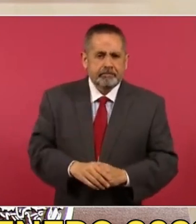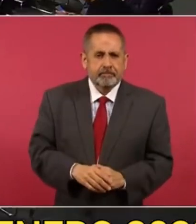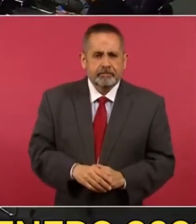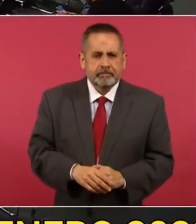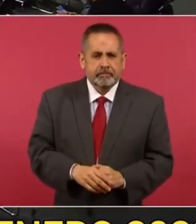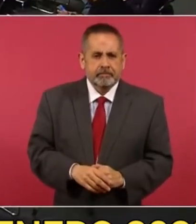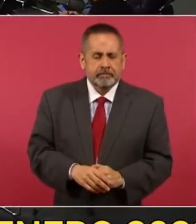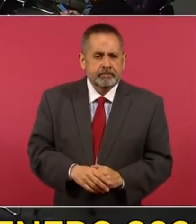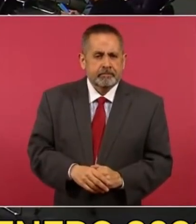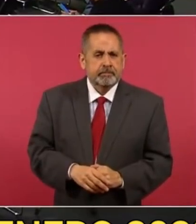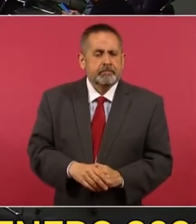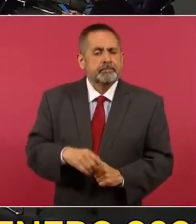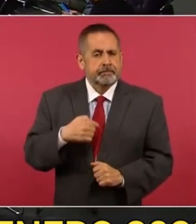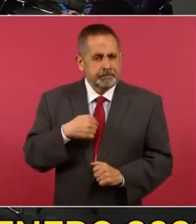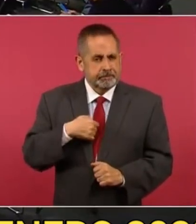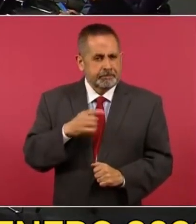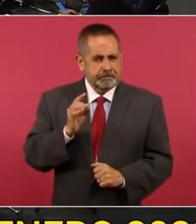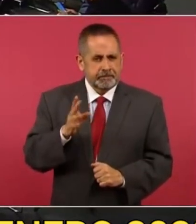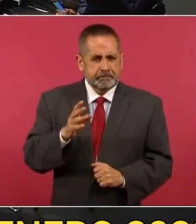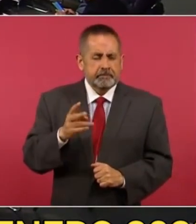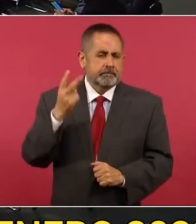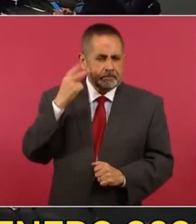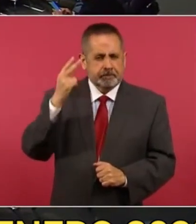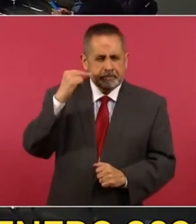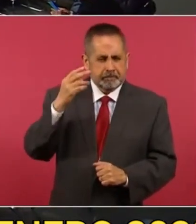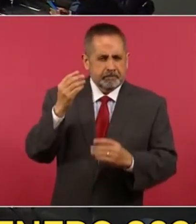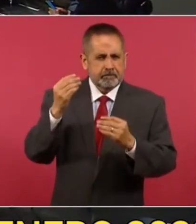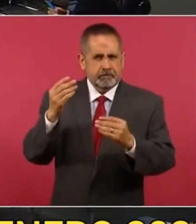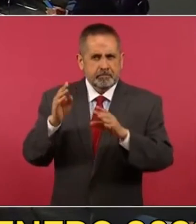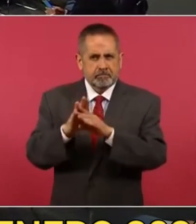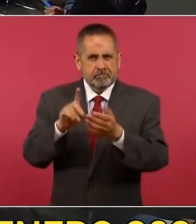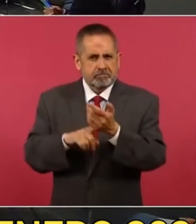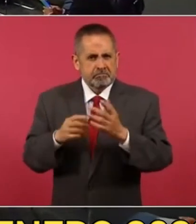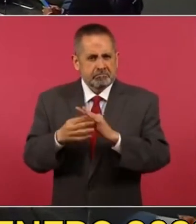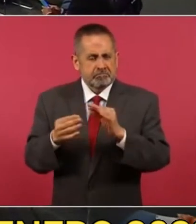porque ya he viajado mucho,